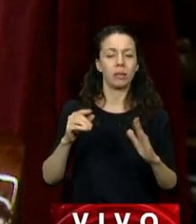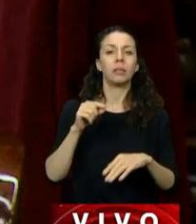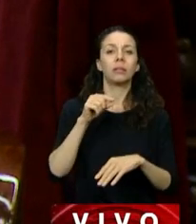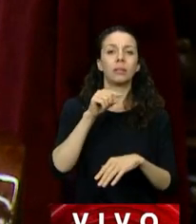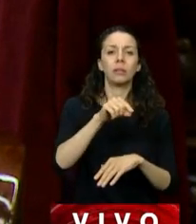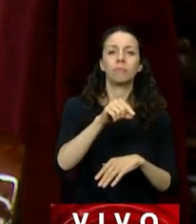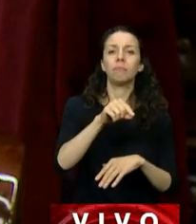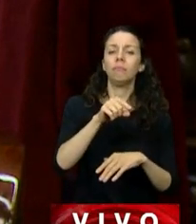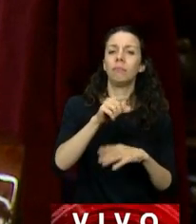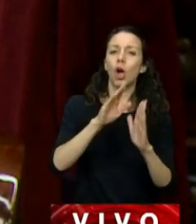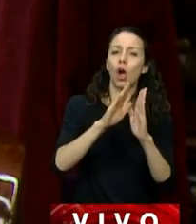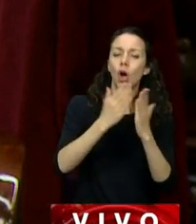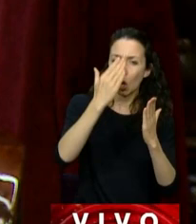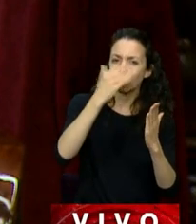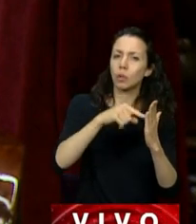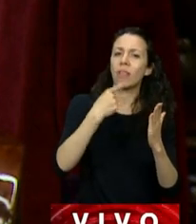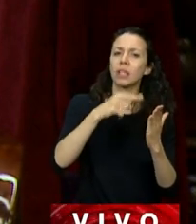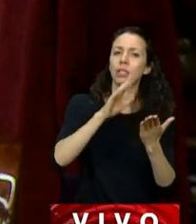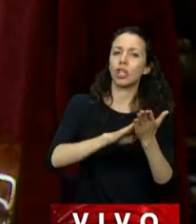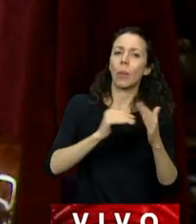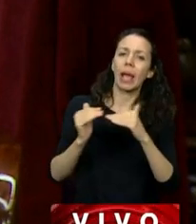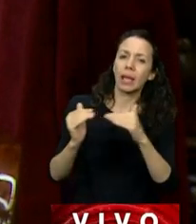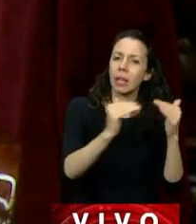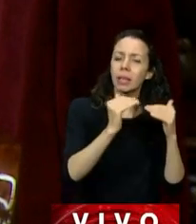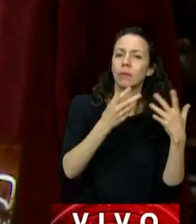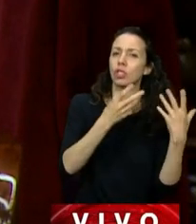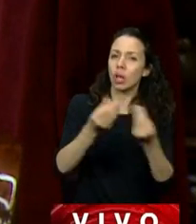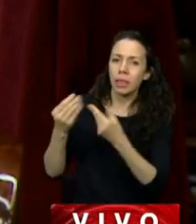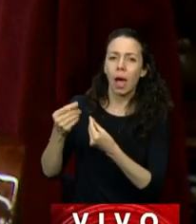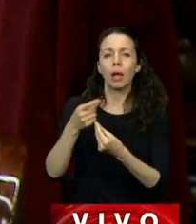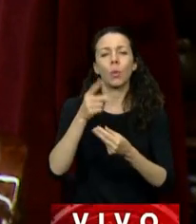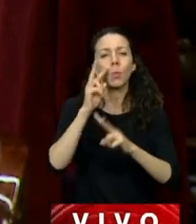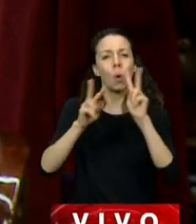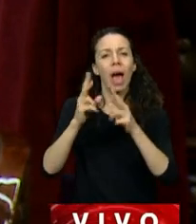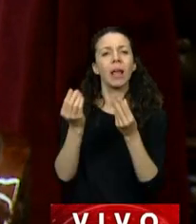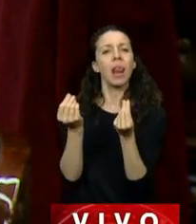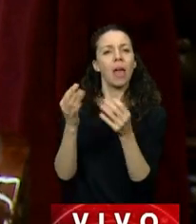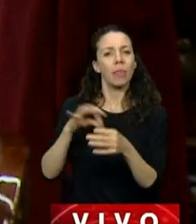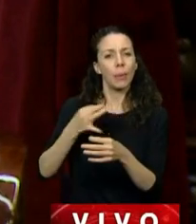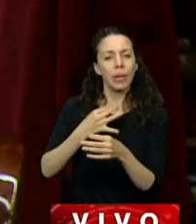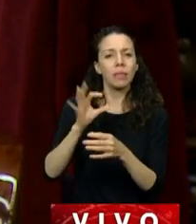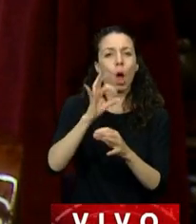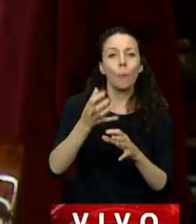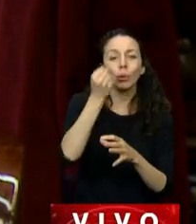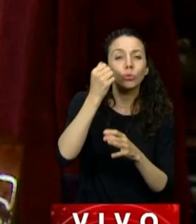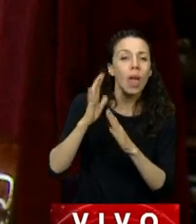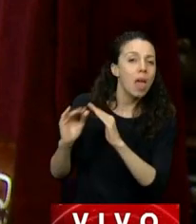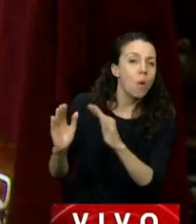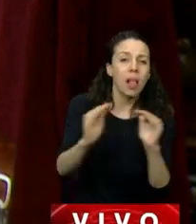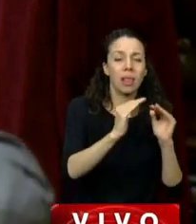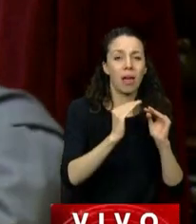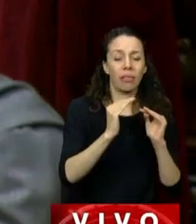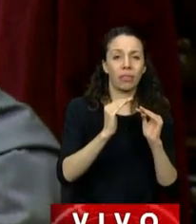lo equitativo, lo solidario, que priorice el desarrollo, la calidad de vida, la igualdad de oportunidades en todo el país. Y